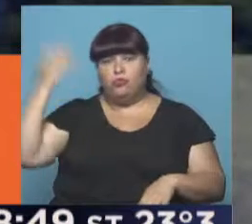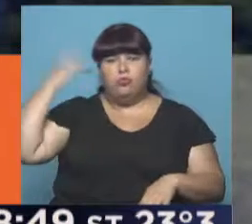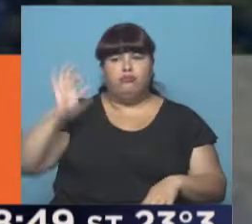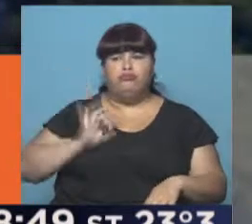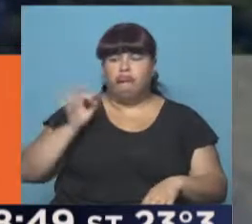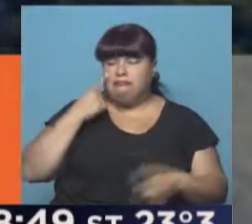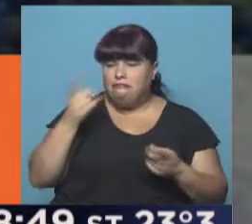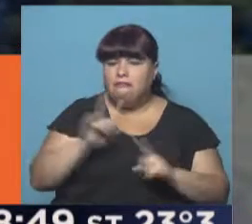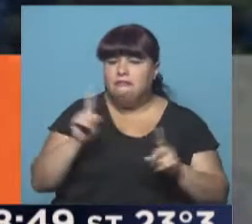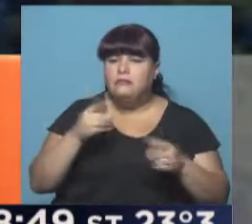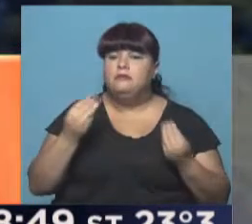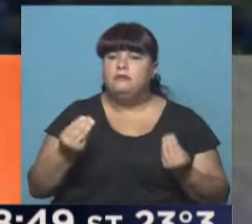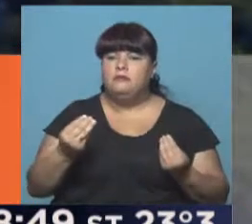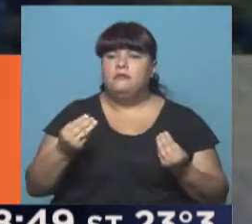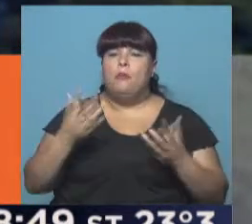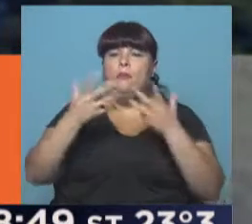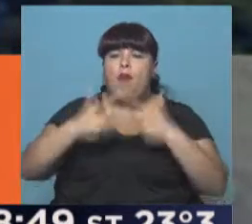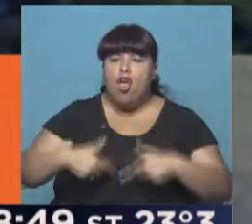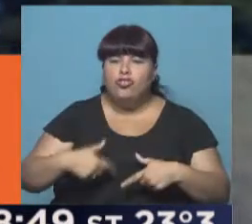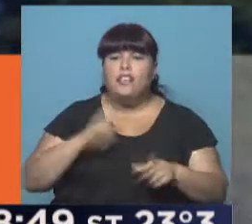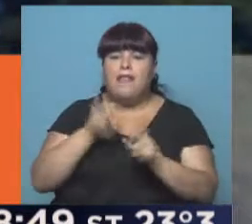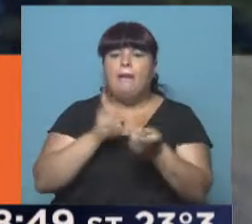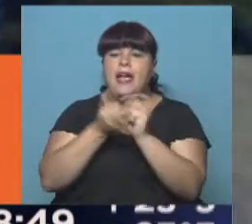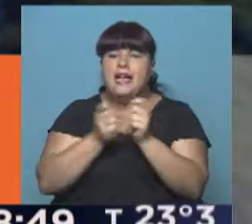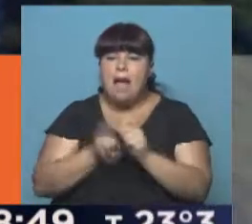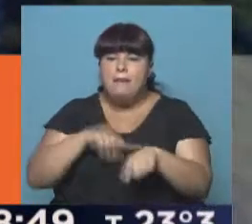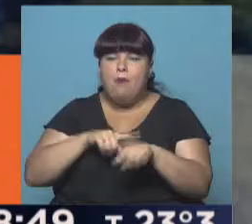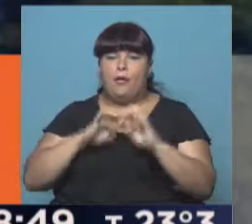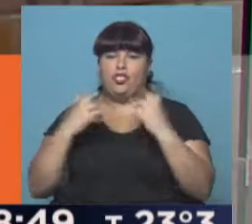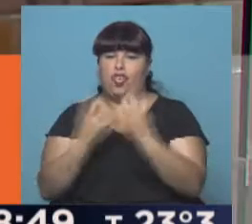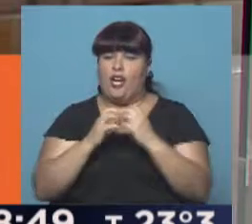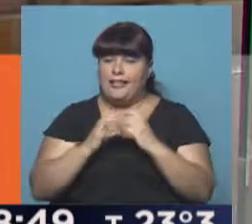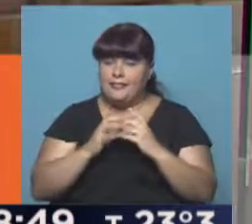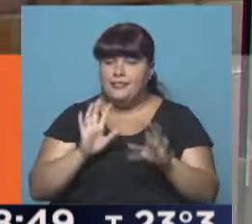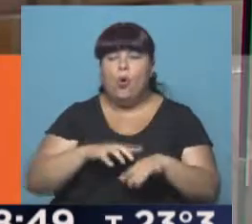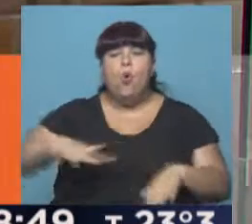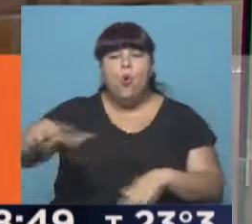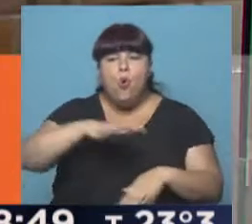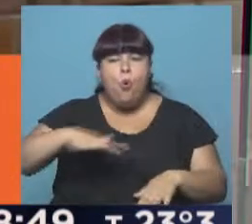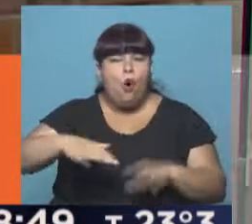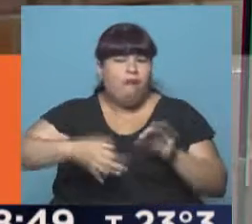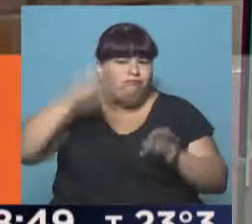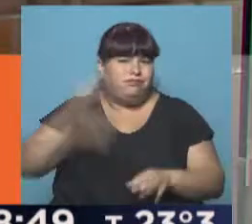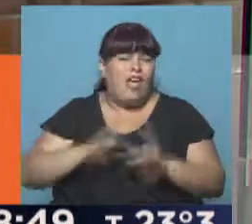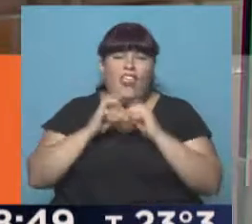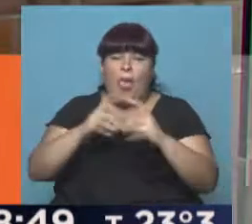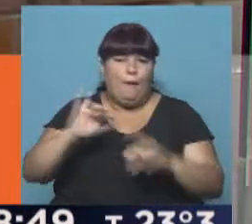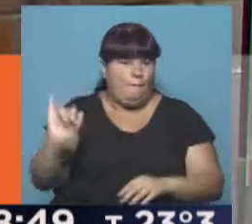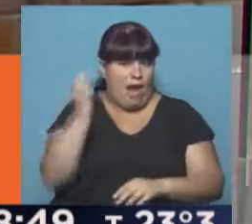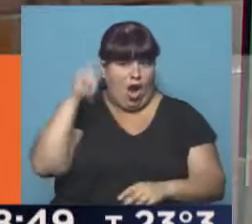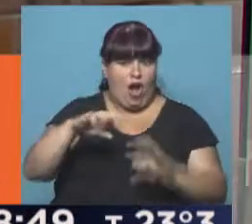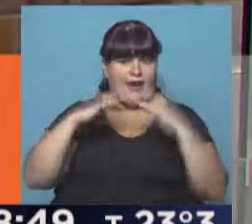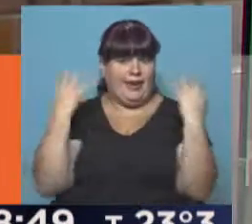últimos años que es que los proyectos hasta se modificaban en el recinto de al lugar por excelencia de debate